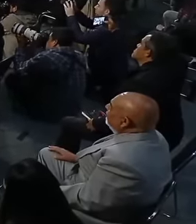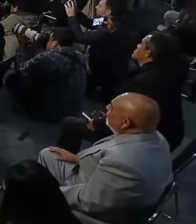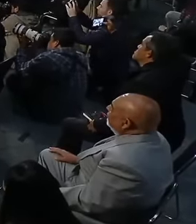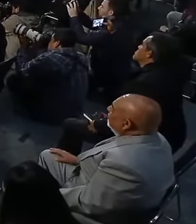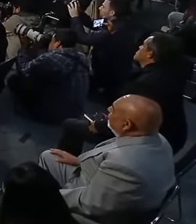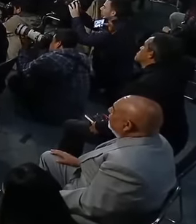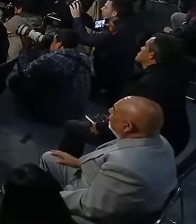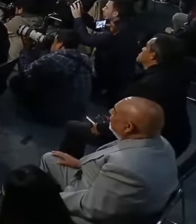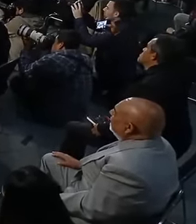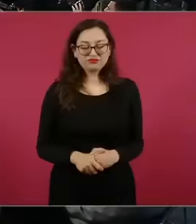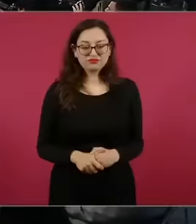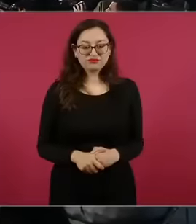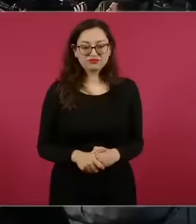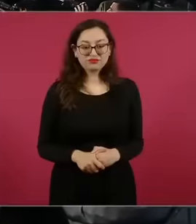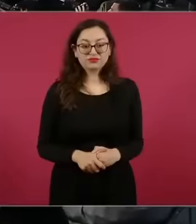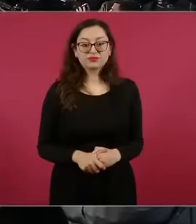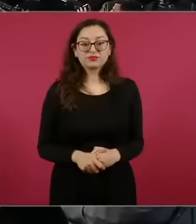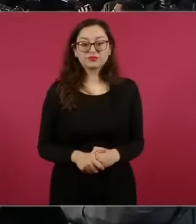presidente? Que